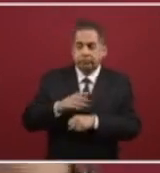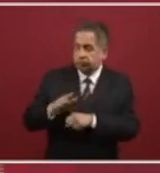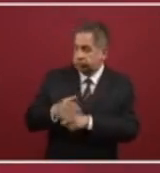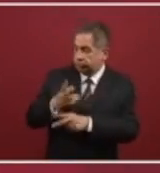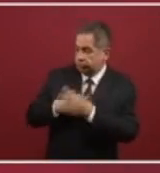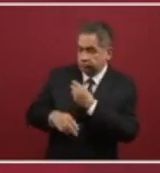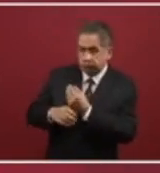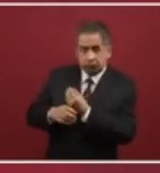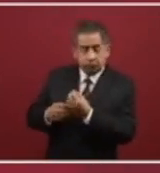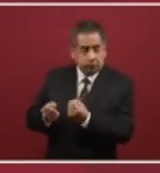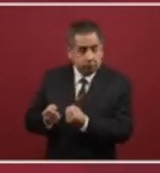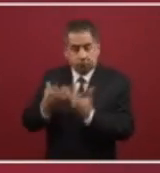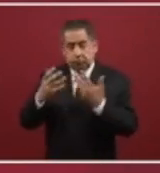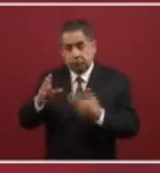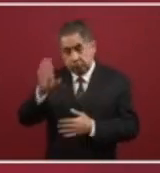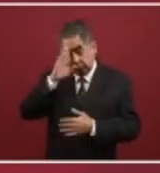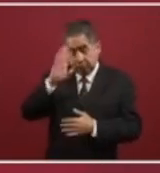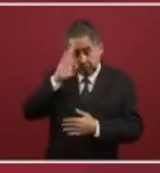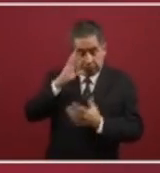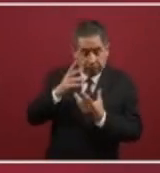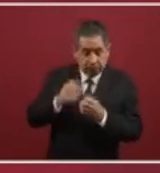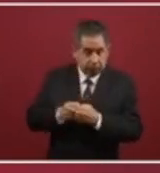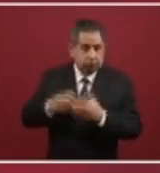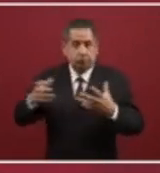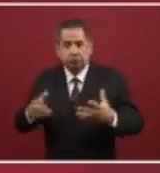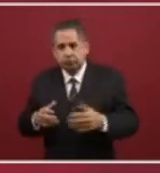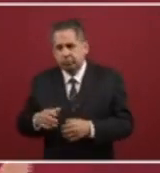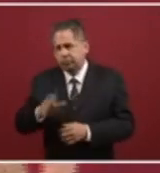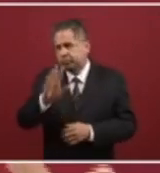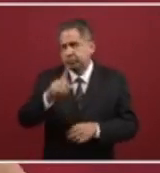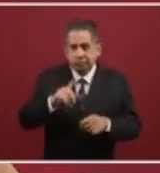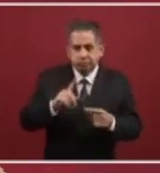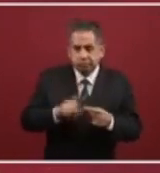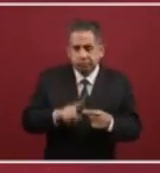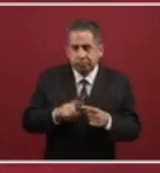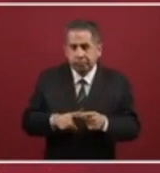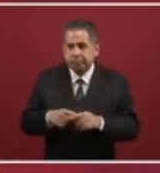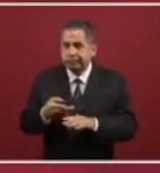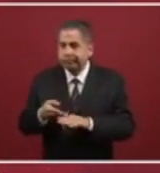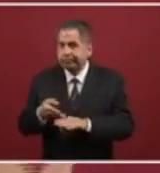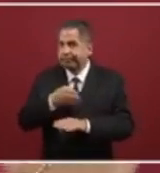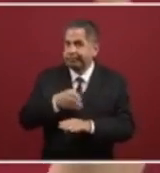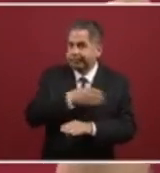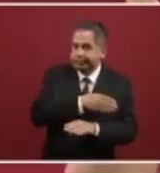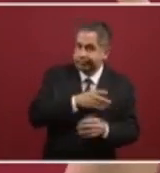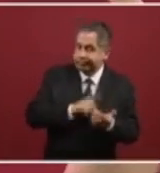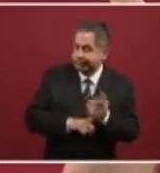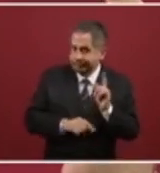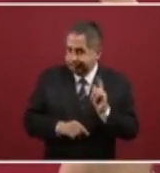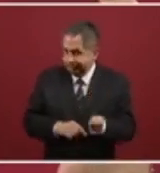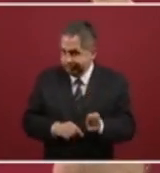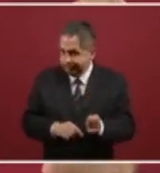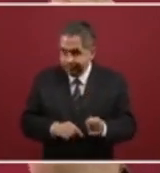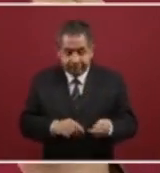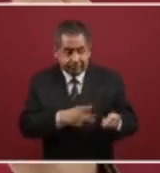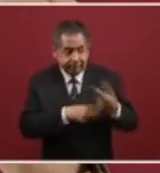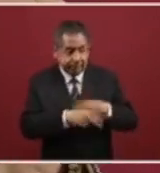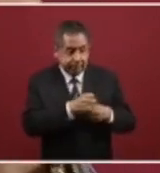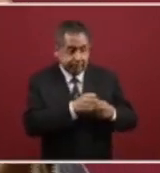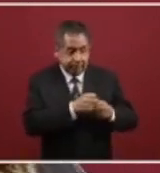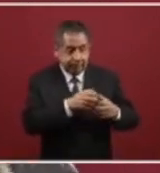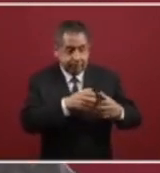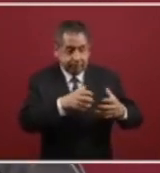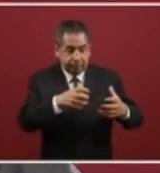incremento exponencial en el flujo migratorio? Bueno, en primer lugar, tendencialmente es anterior. O sea, el crecimiento ha venido